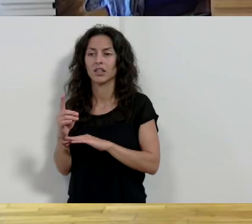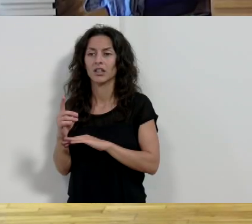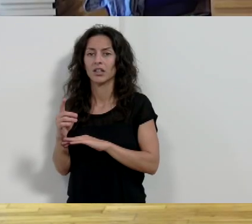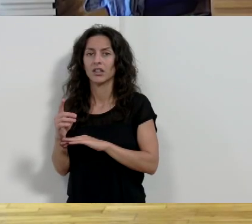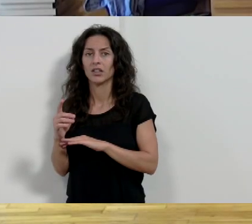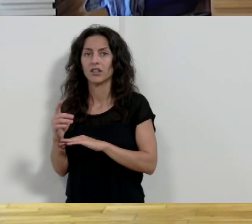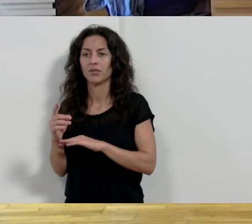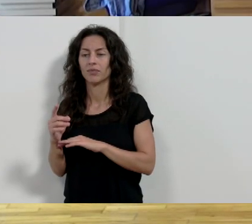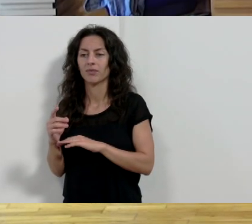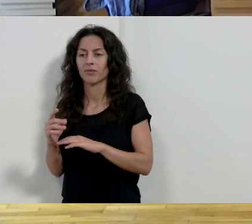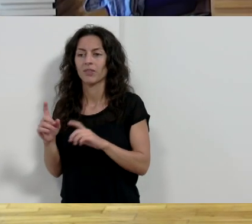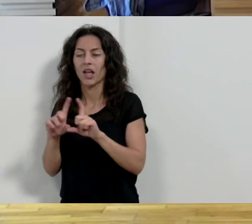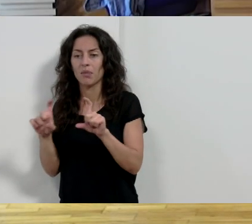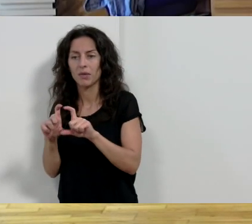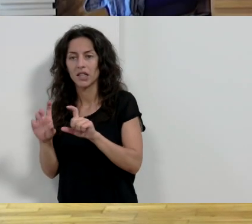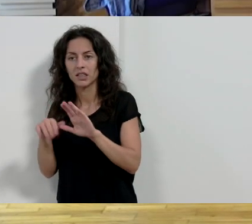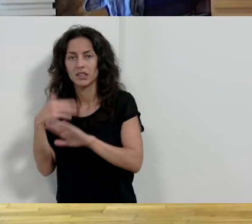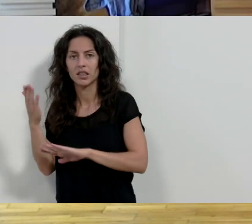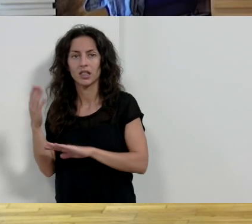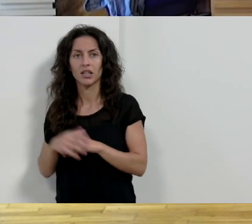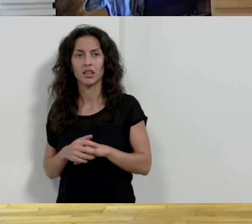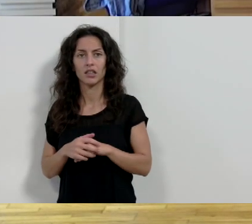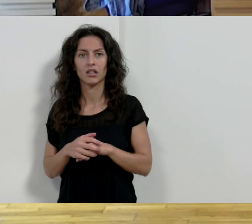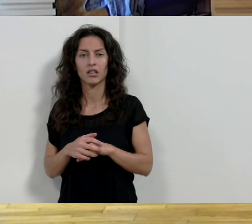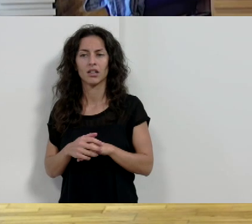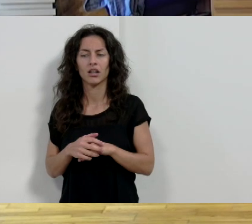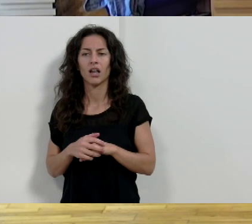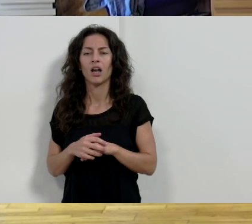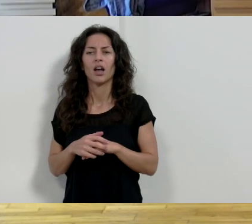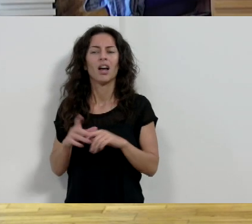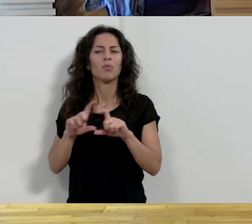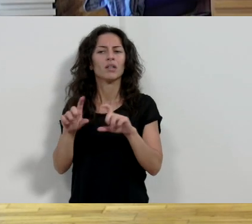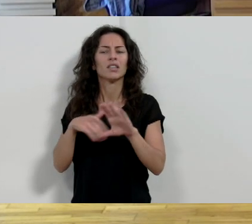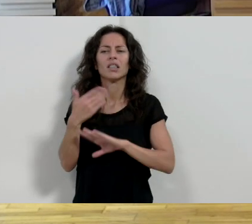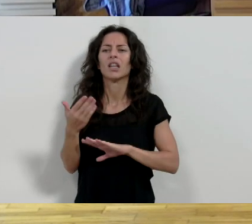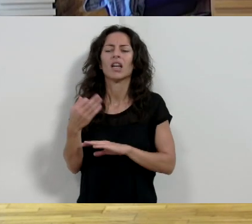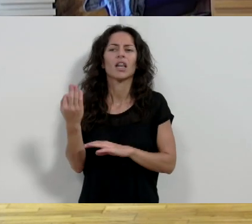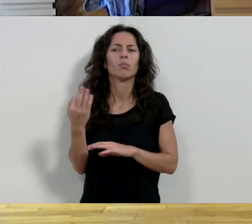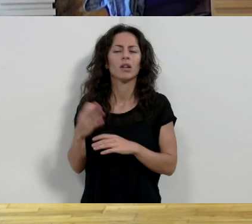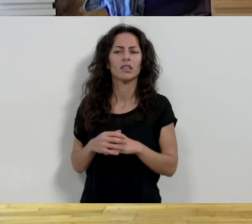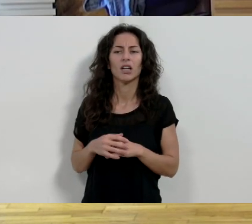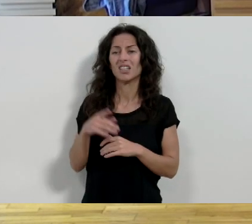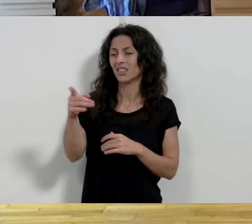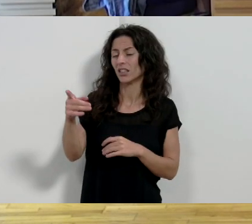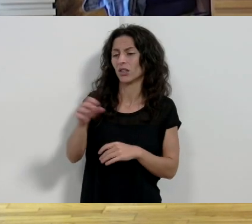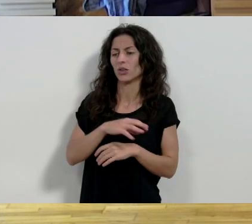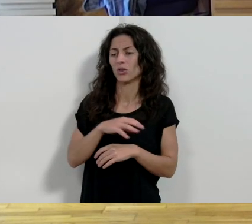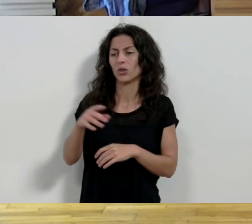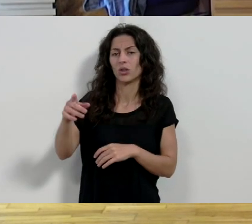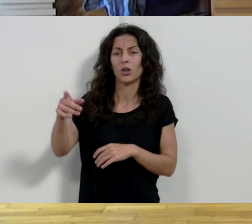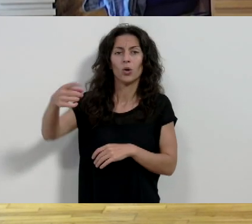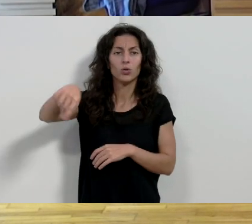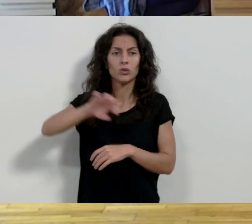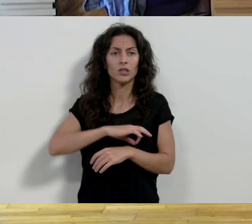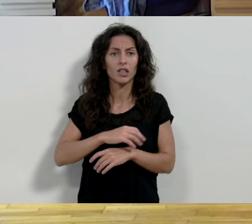los edificios, con empresas. ¿Qué pasa por externalizar? Si lo hacen ustedes, no pasa nada. Sobre todo, no